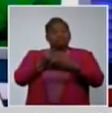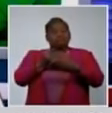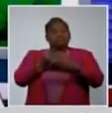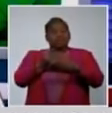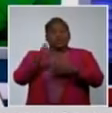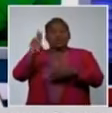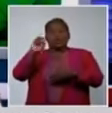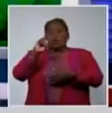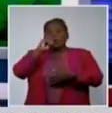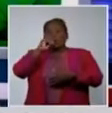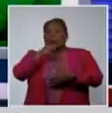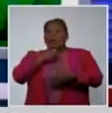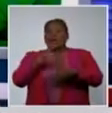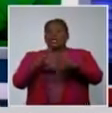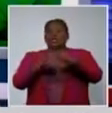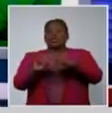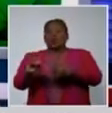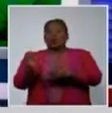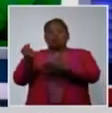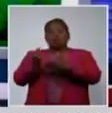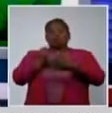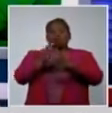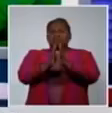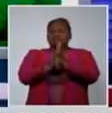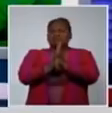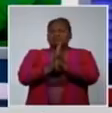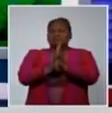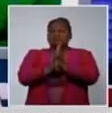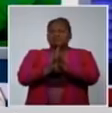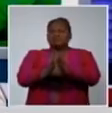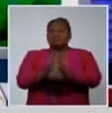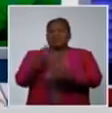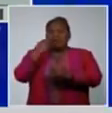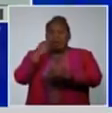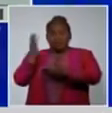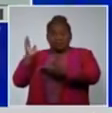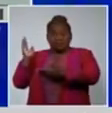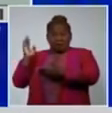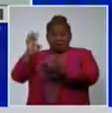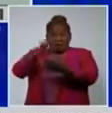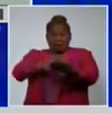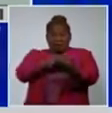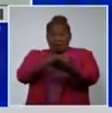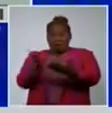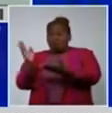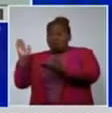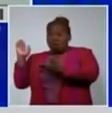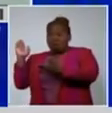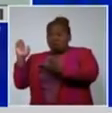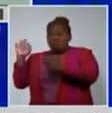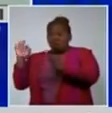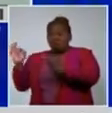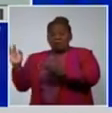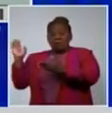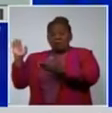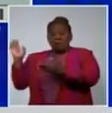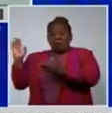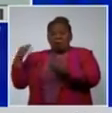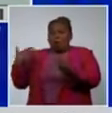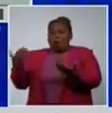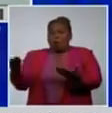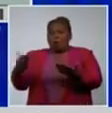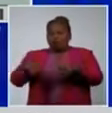podemos presentar donde sí se encontró esta miento de la situación internacional